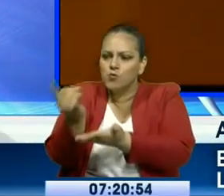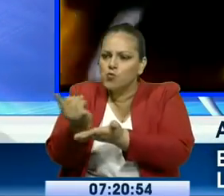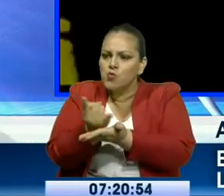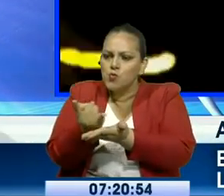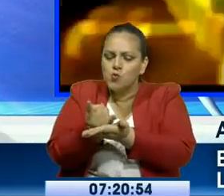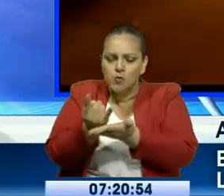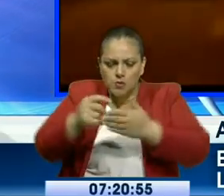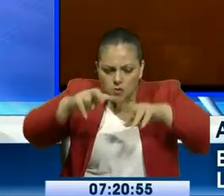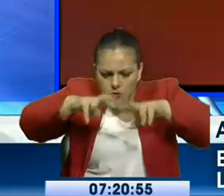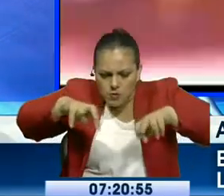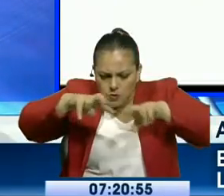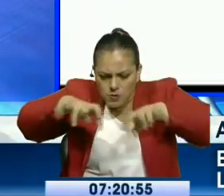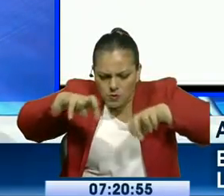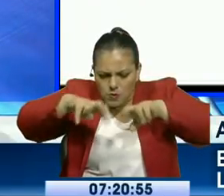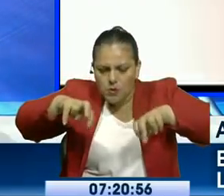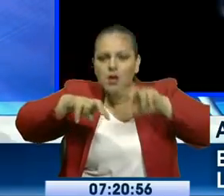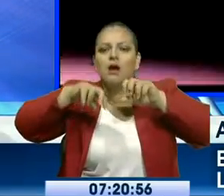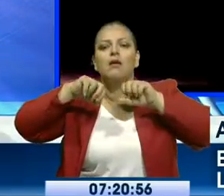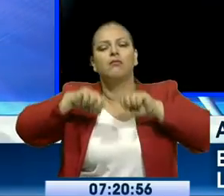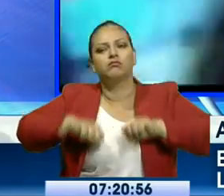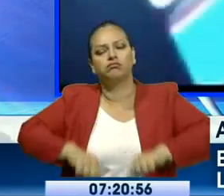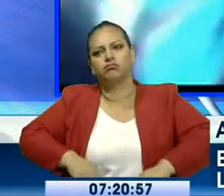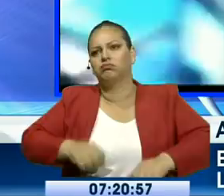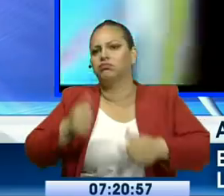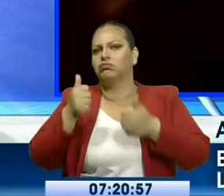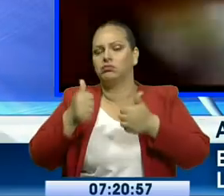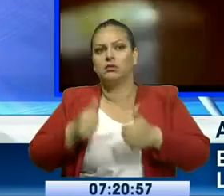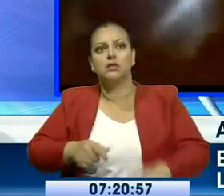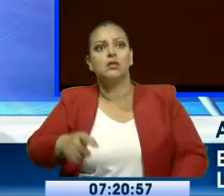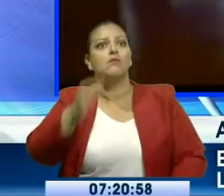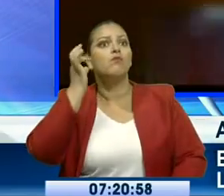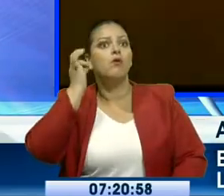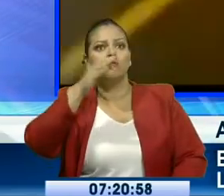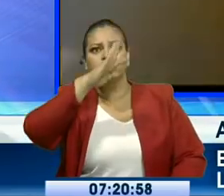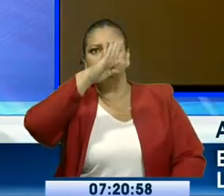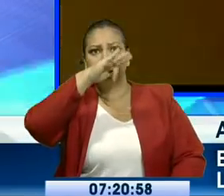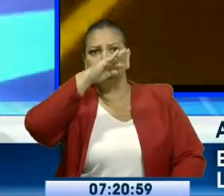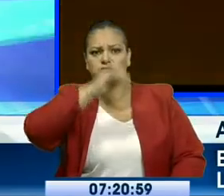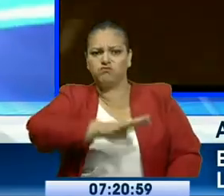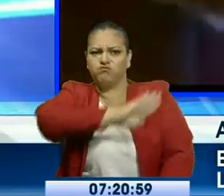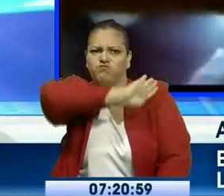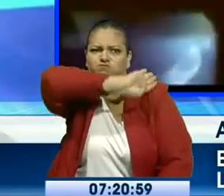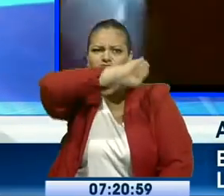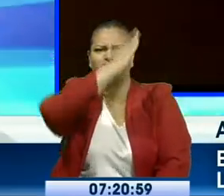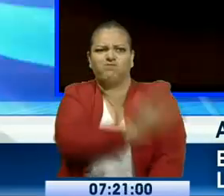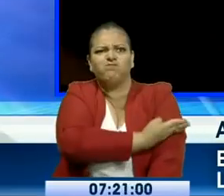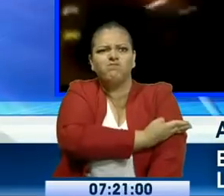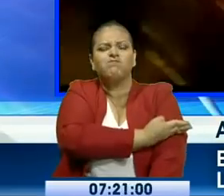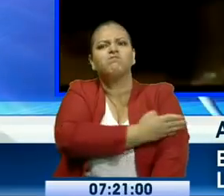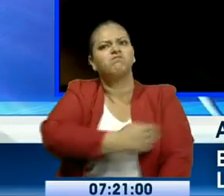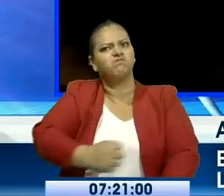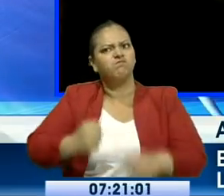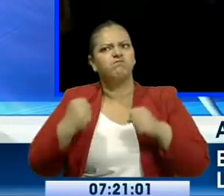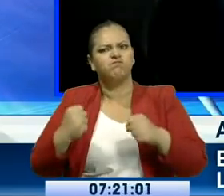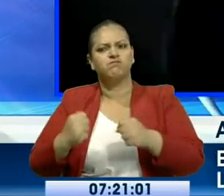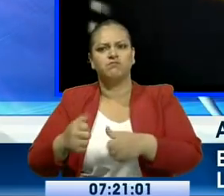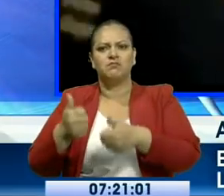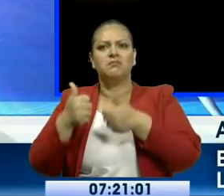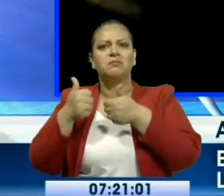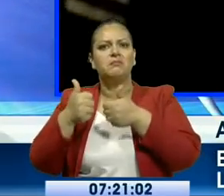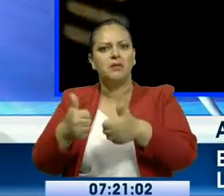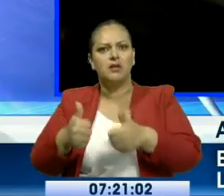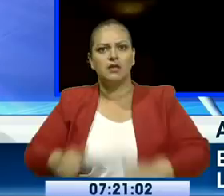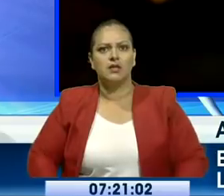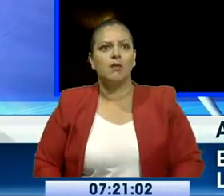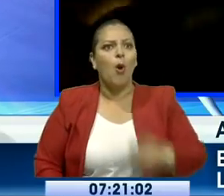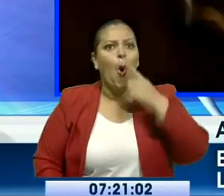dama con los pantalones bien puestos y llena de coraje, determinación y valentía, como ella mismo lo decía, para impedir